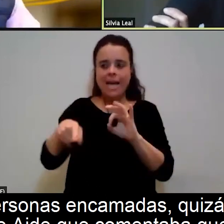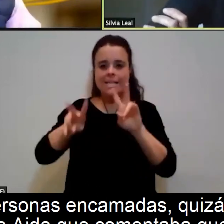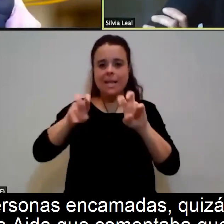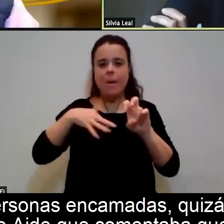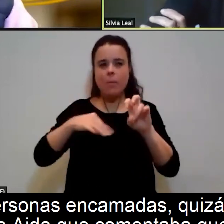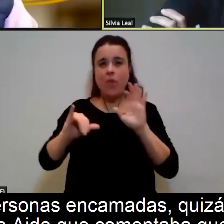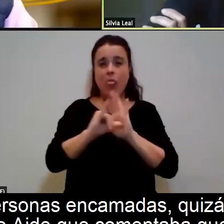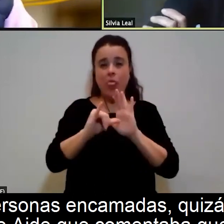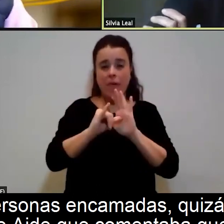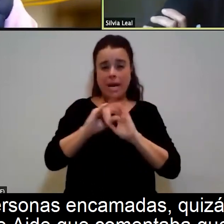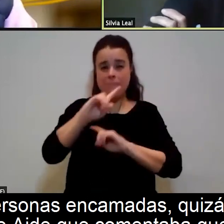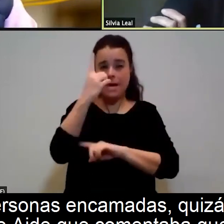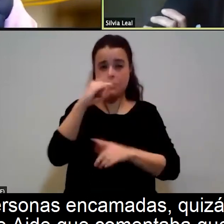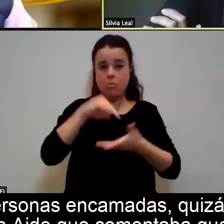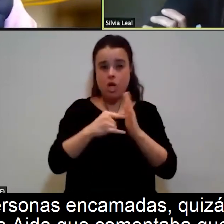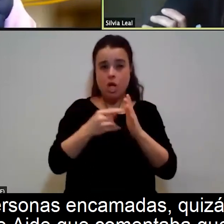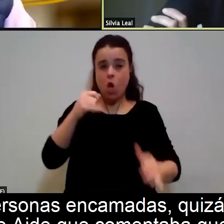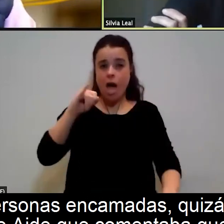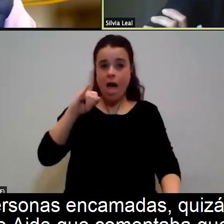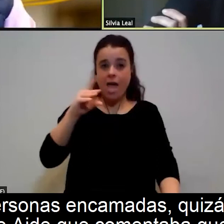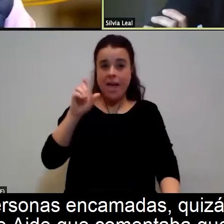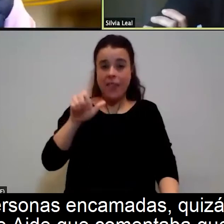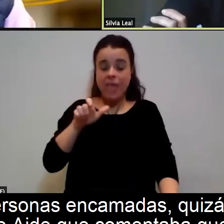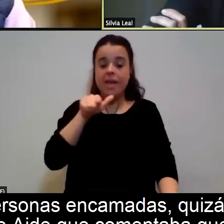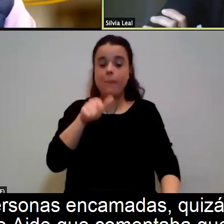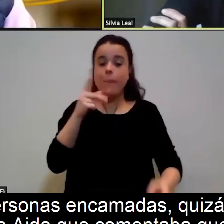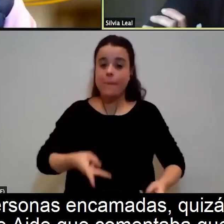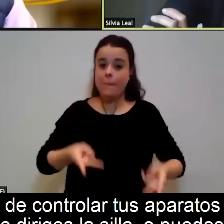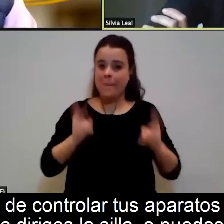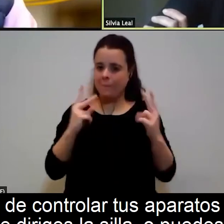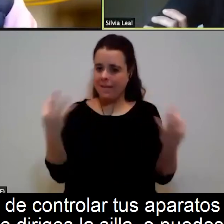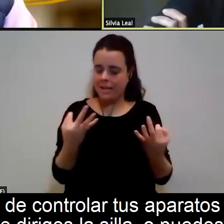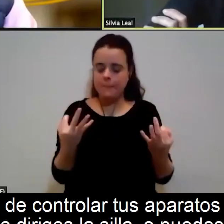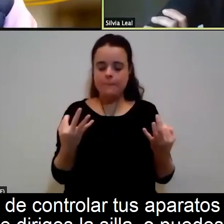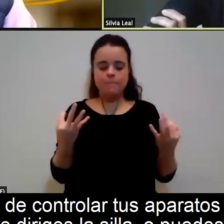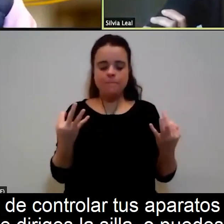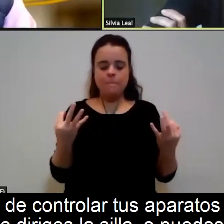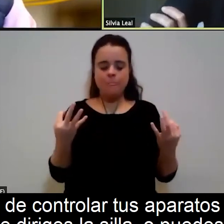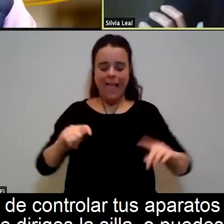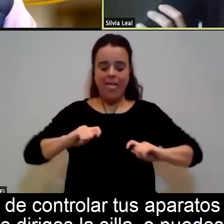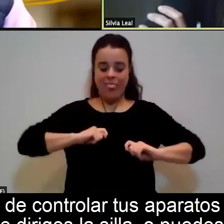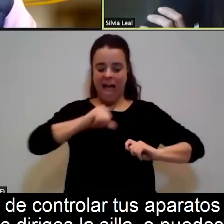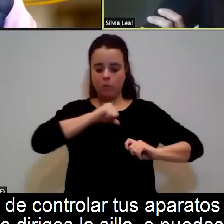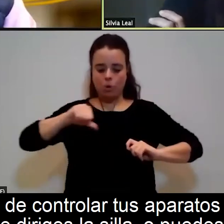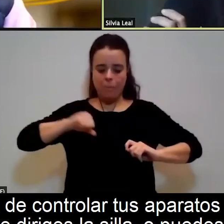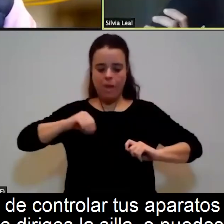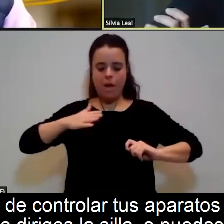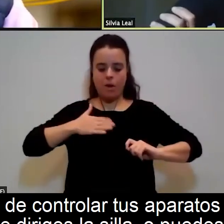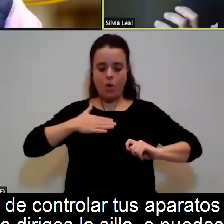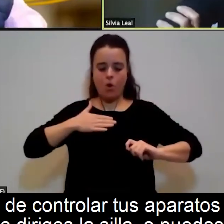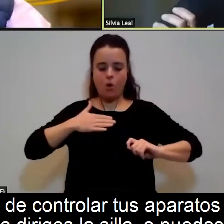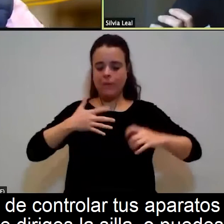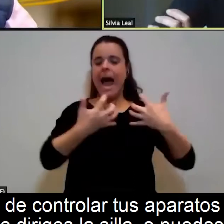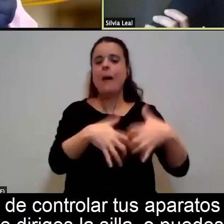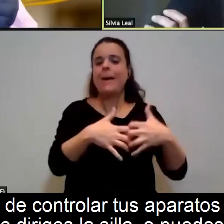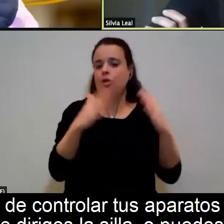proyecto de AIDE que comentaba antes, que te permite pues, tener autonomía a la hora de controlar tus aparatos domésticos, por